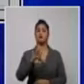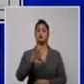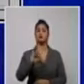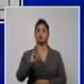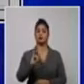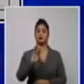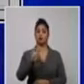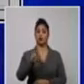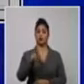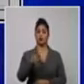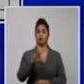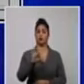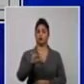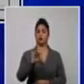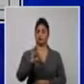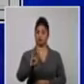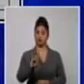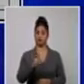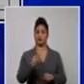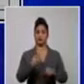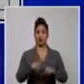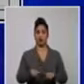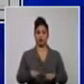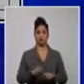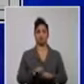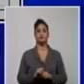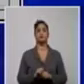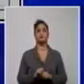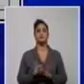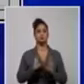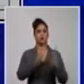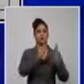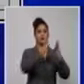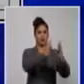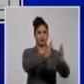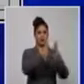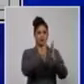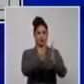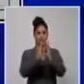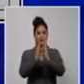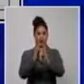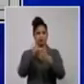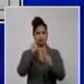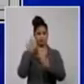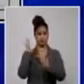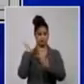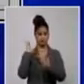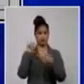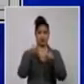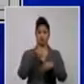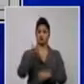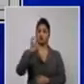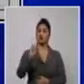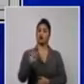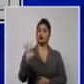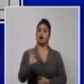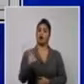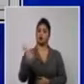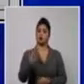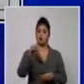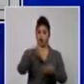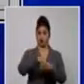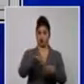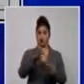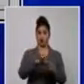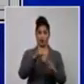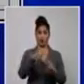464,89, y le sigue Salvador, Caimanera, San Antonio del Sur, el 90% de sus municipios